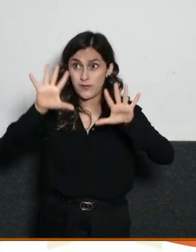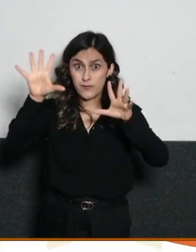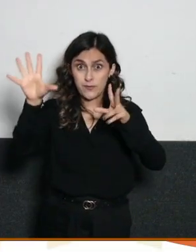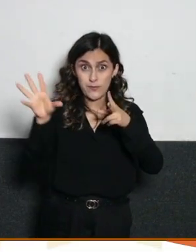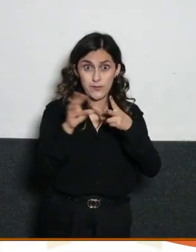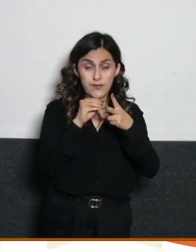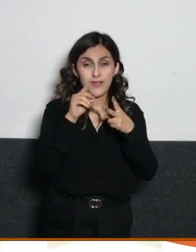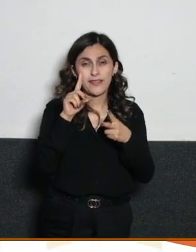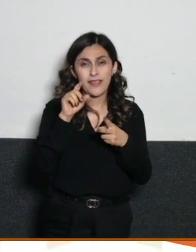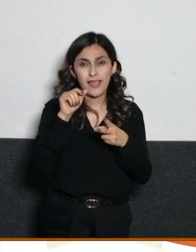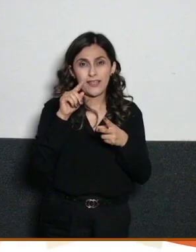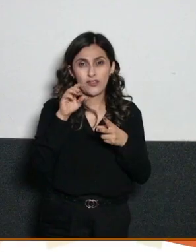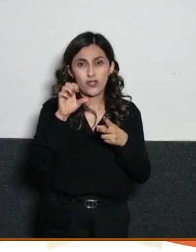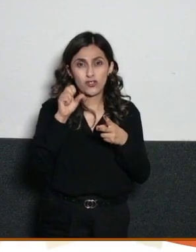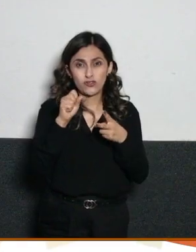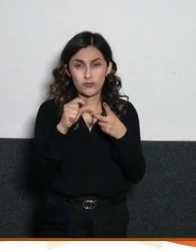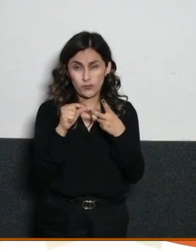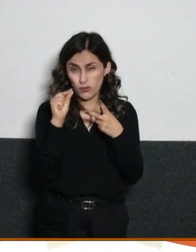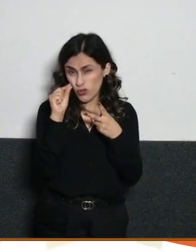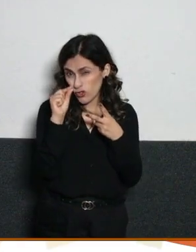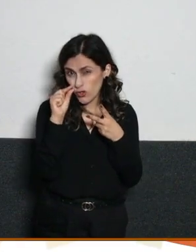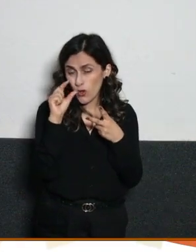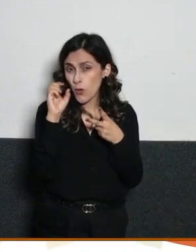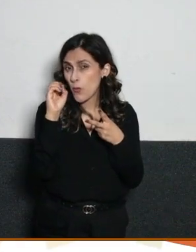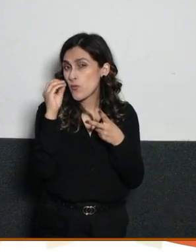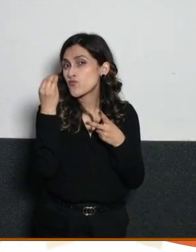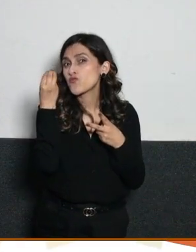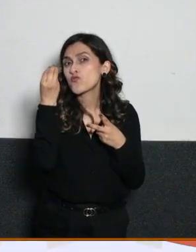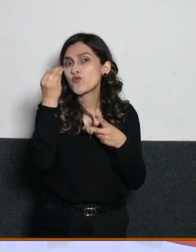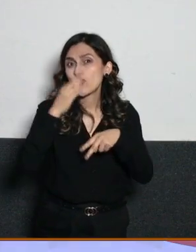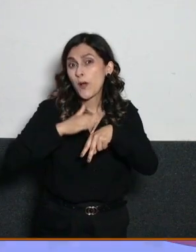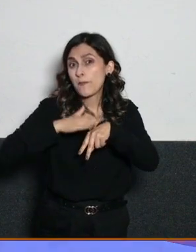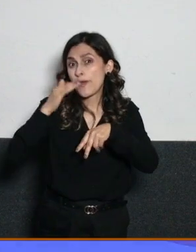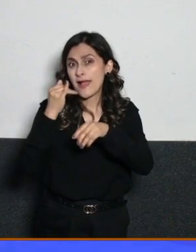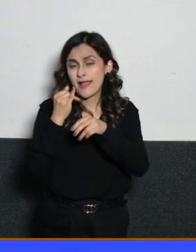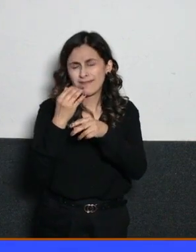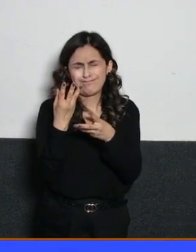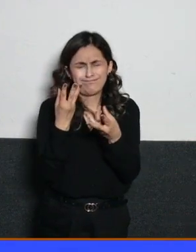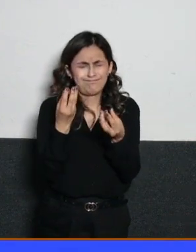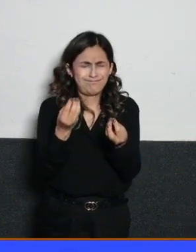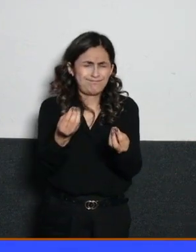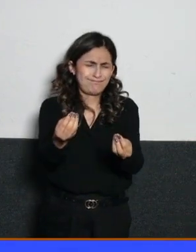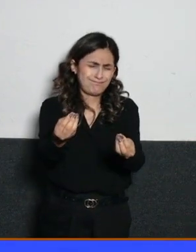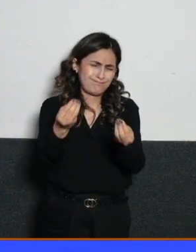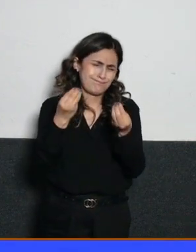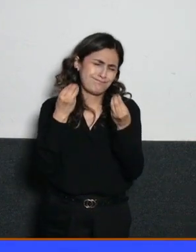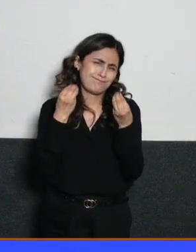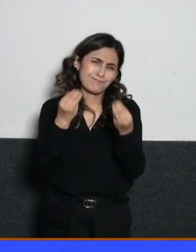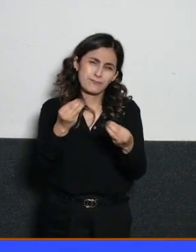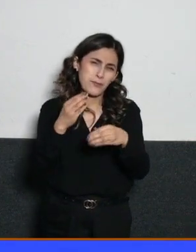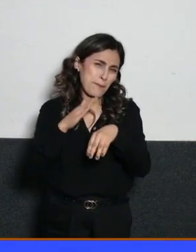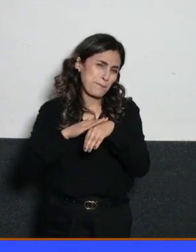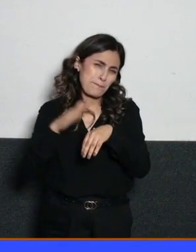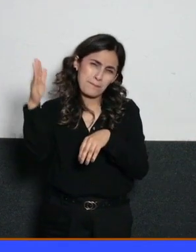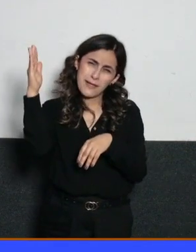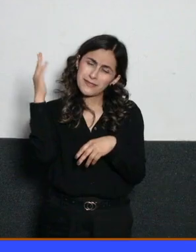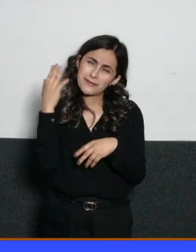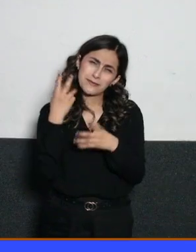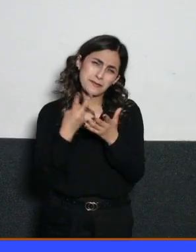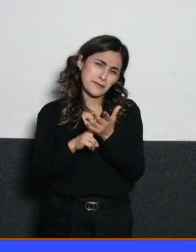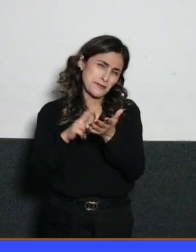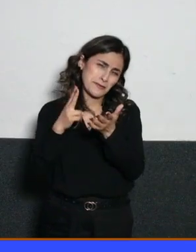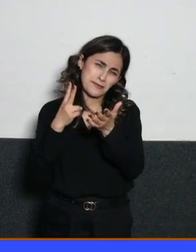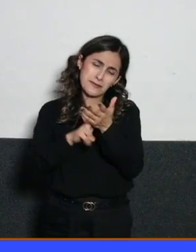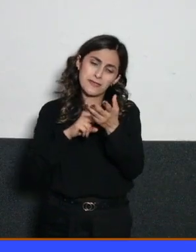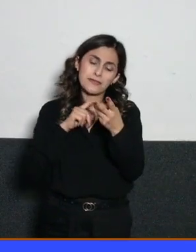¿Cuántos más datos? ¿Poquitos más datos o muchos más datos? Muchísimos más datos.